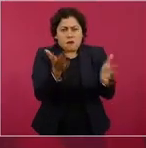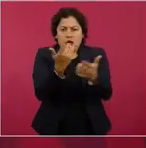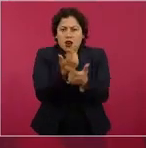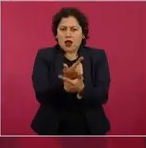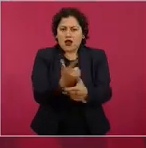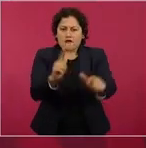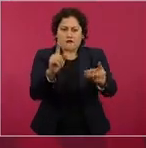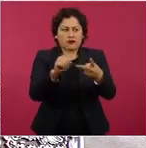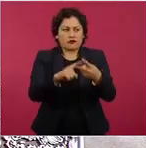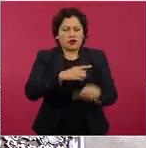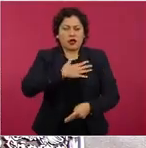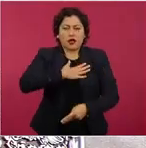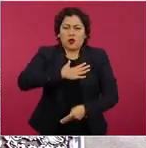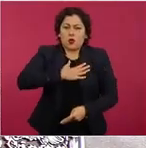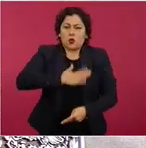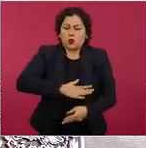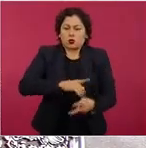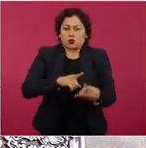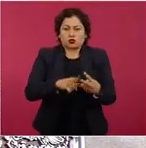la democracia.